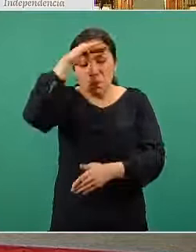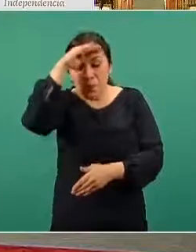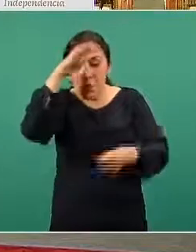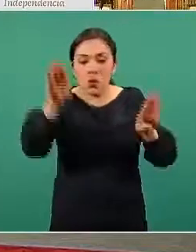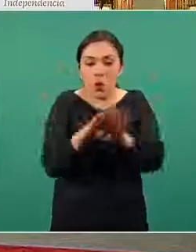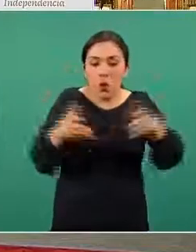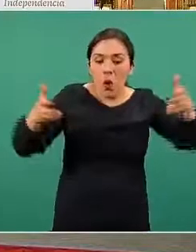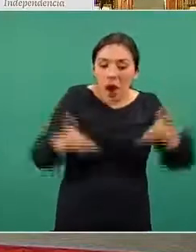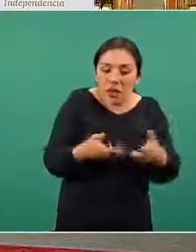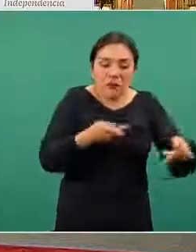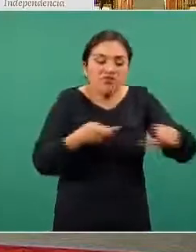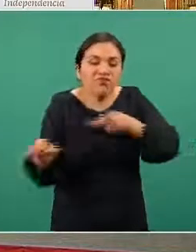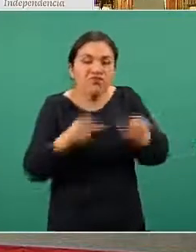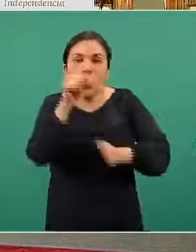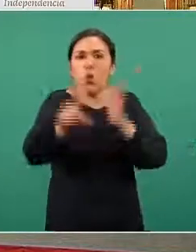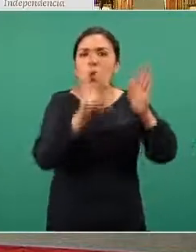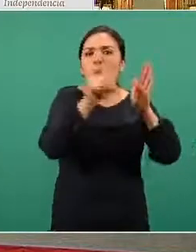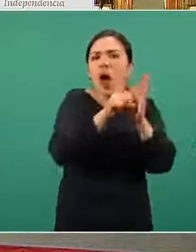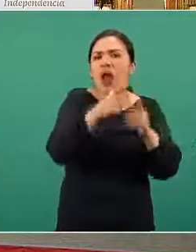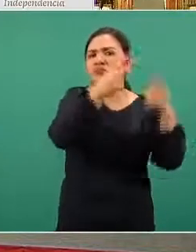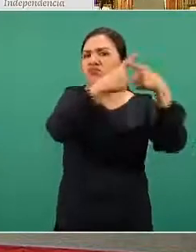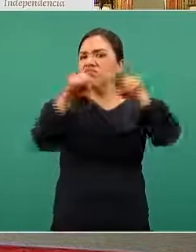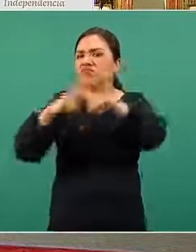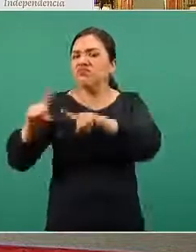locales, muchísima